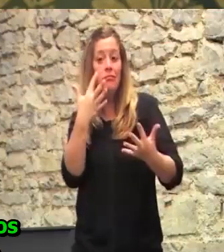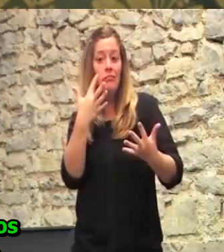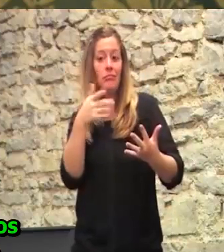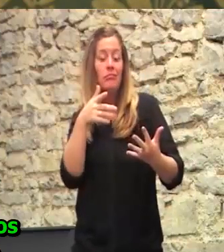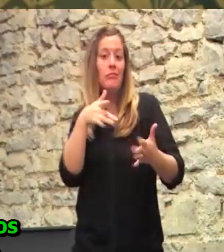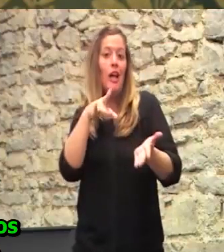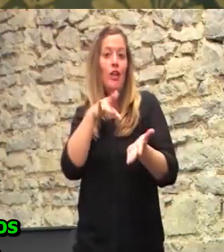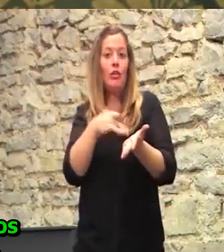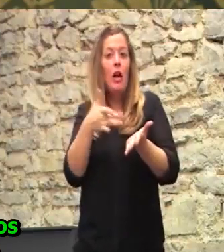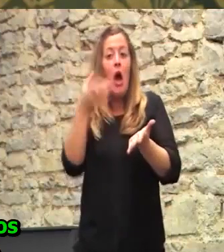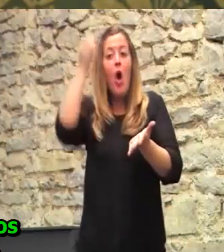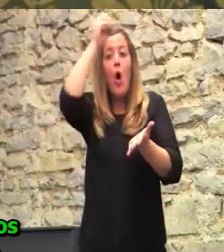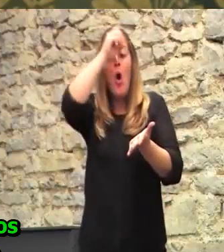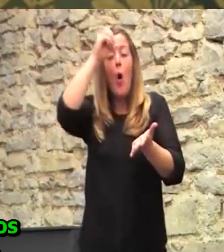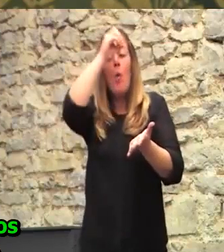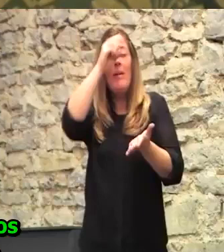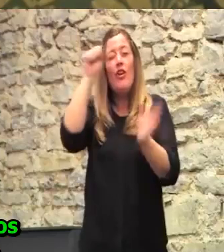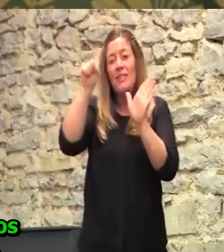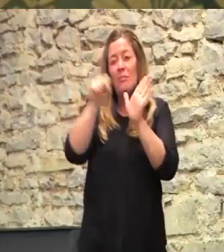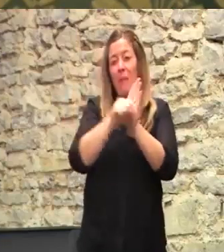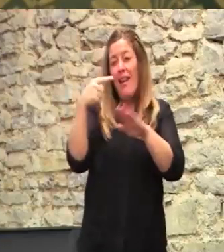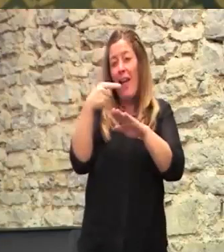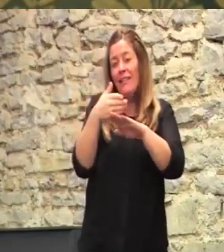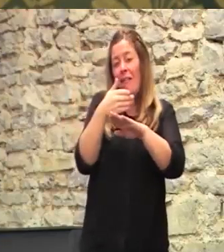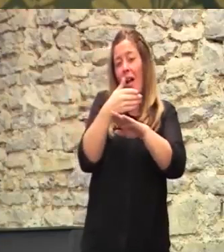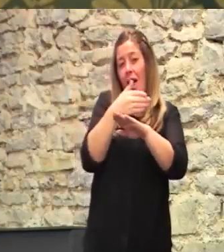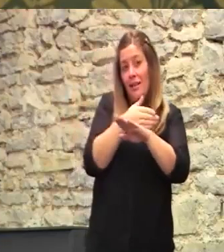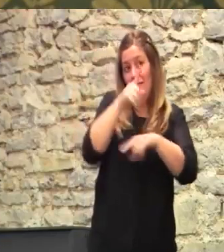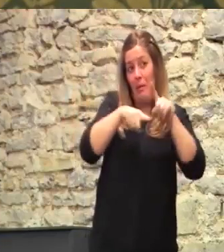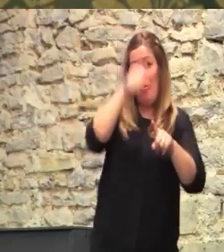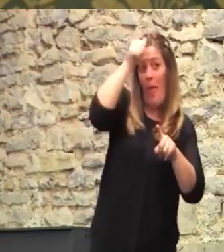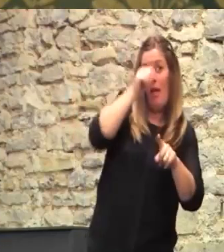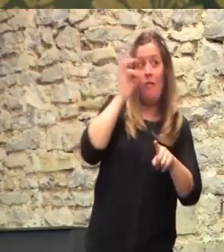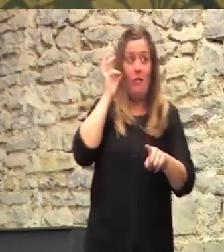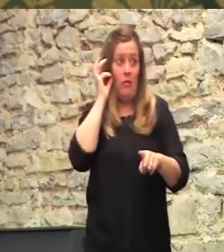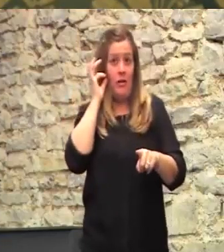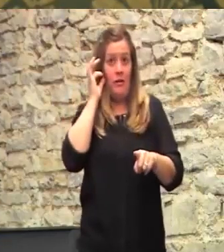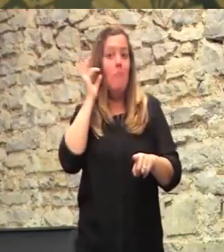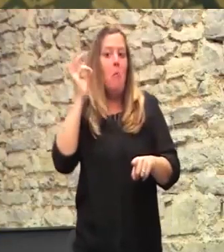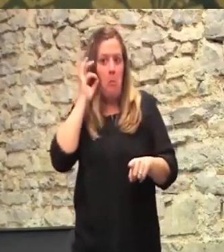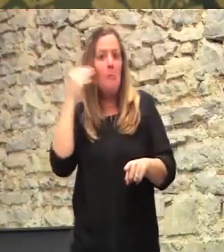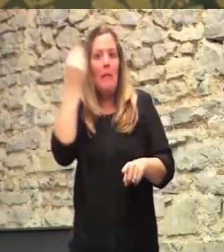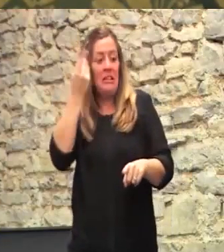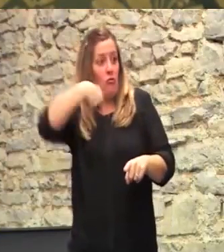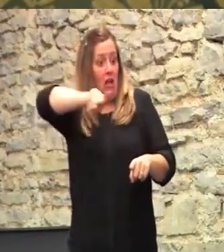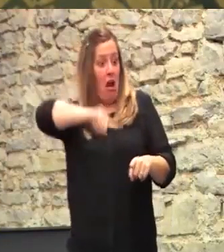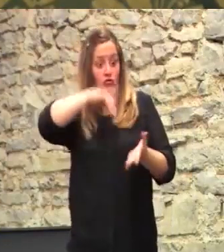prejuicios otorgados digamos al otro género y los que una cree que quedan poco le corresponden